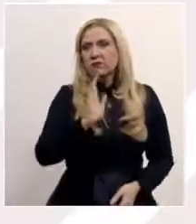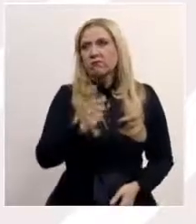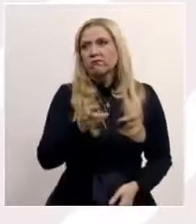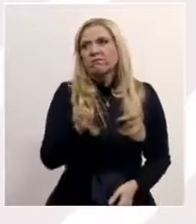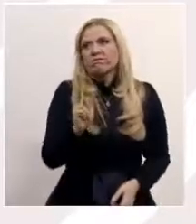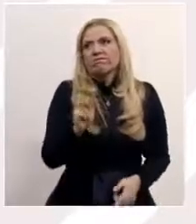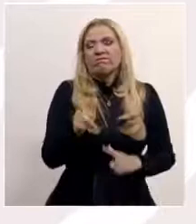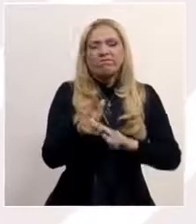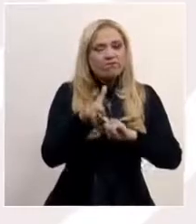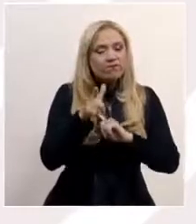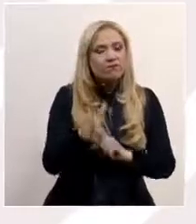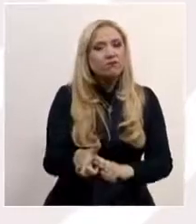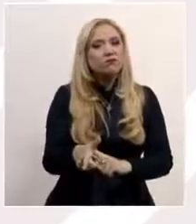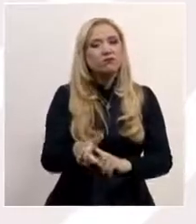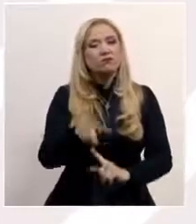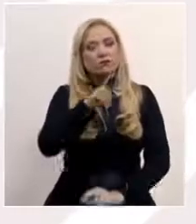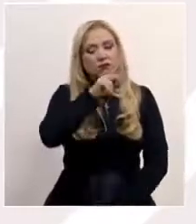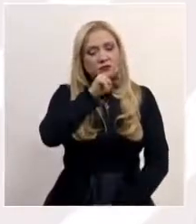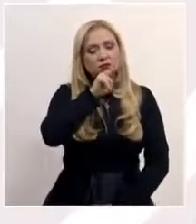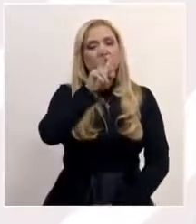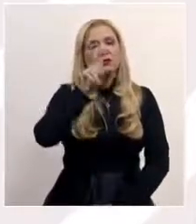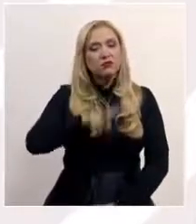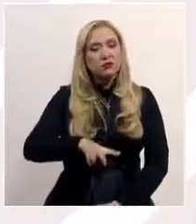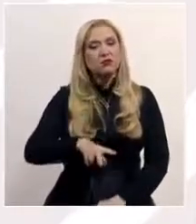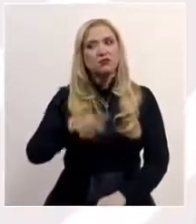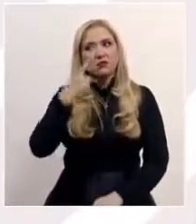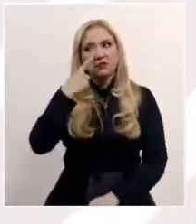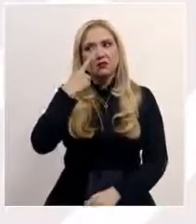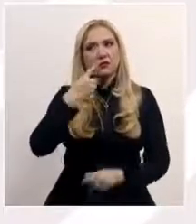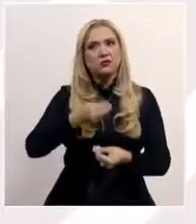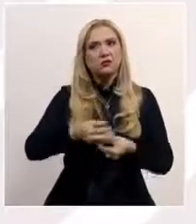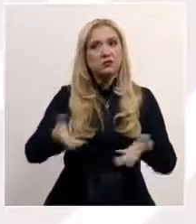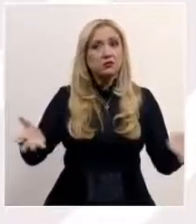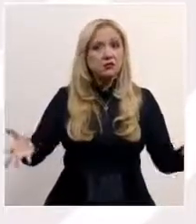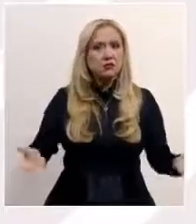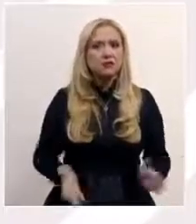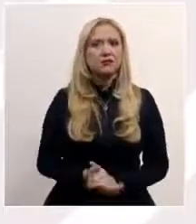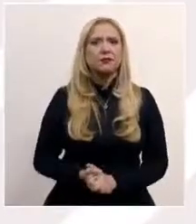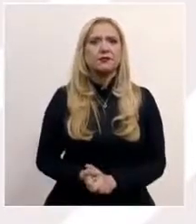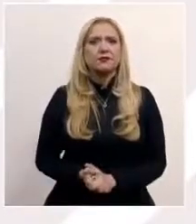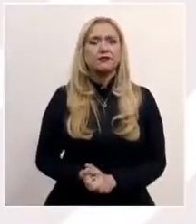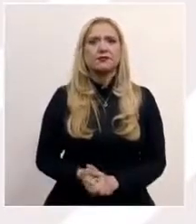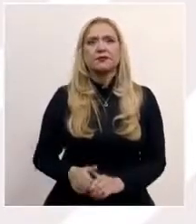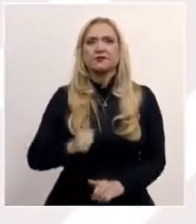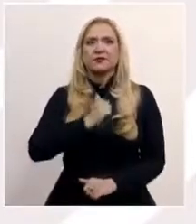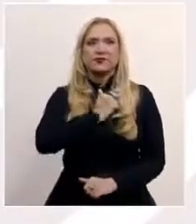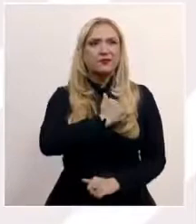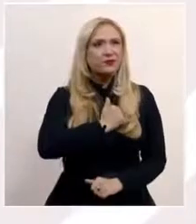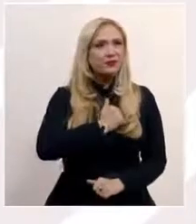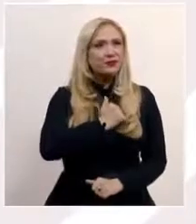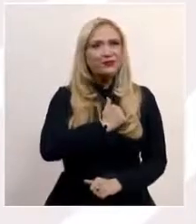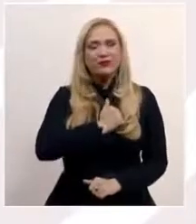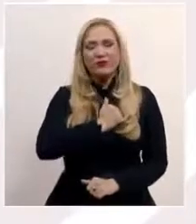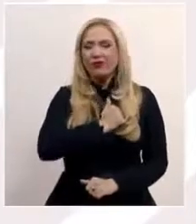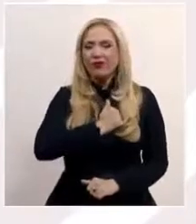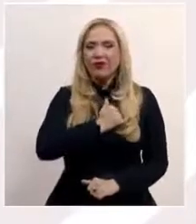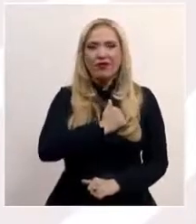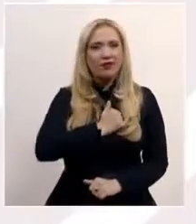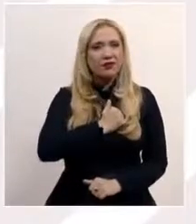siendo una conducta que nos preocupa muchísimo. Lo que vemos como lamentable es que